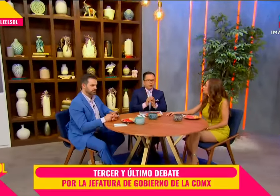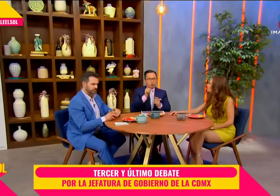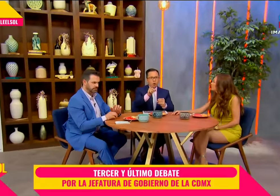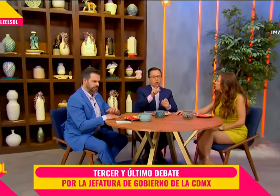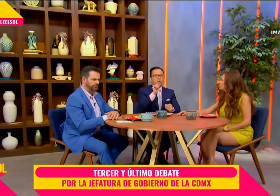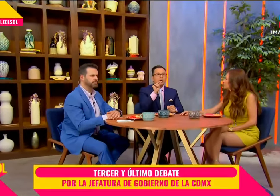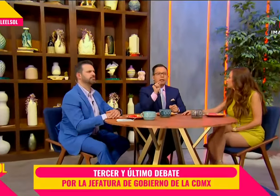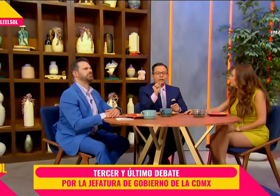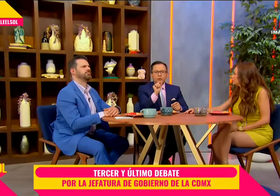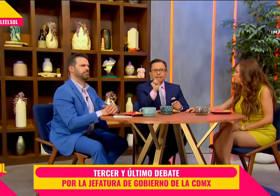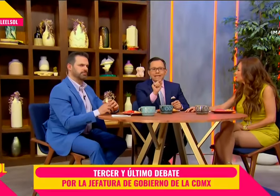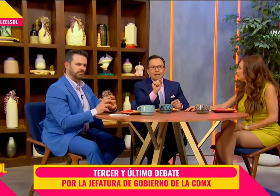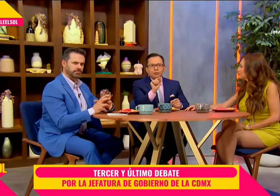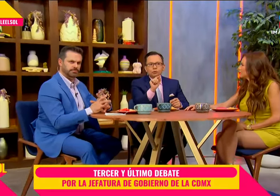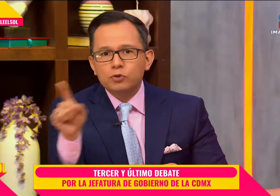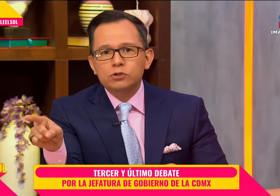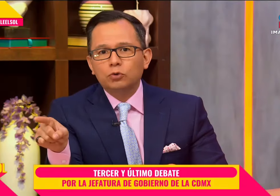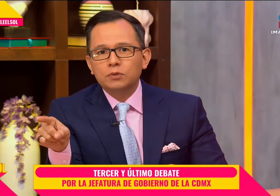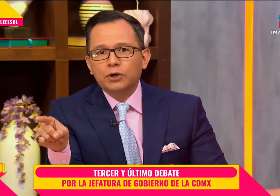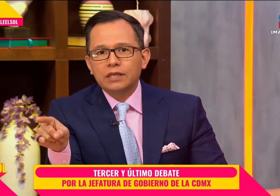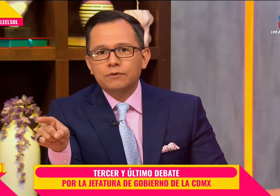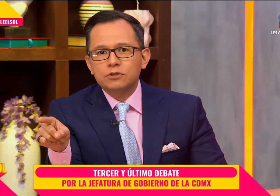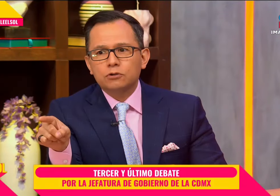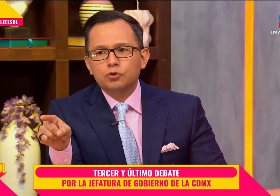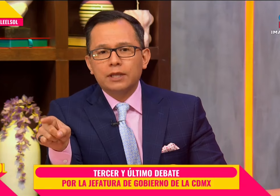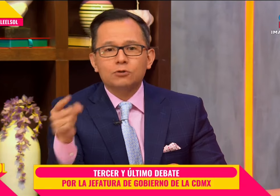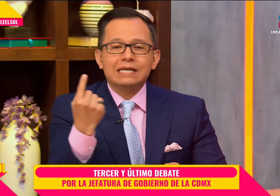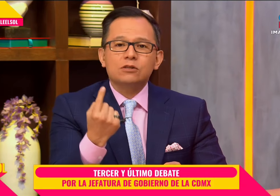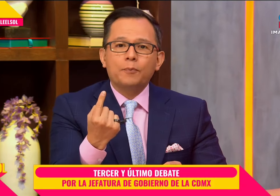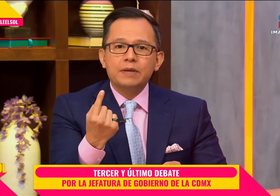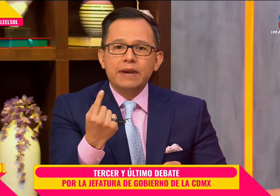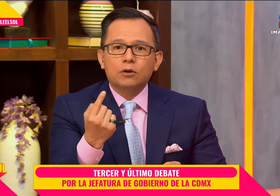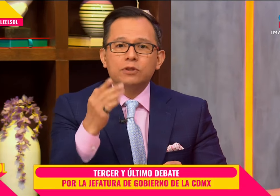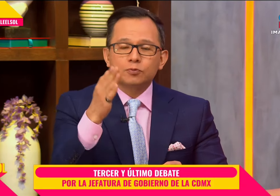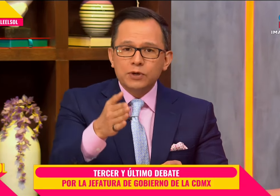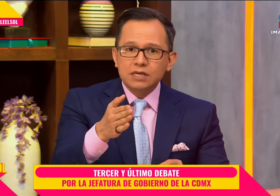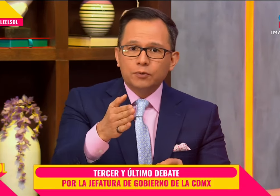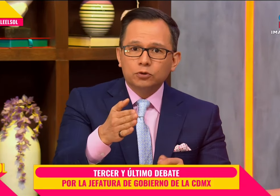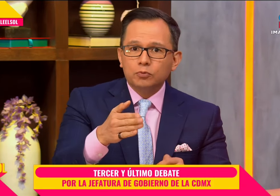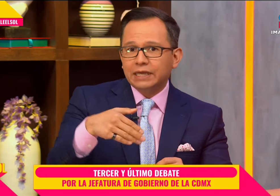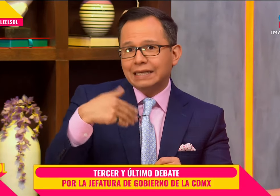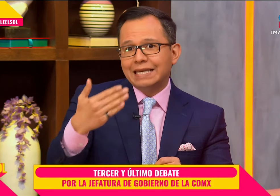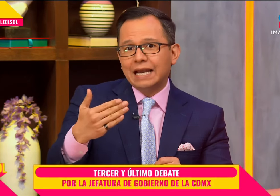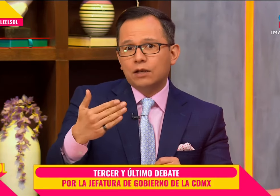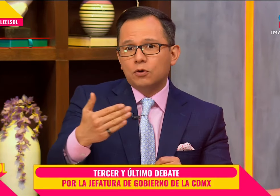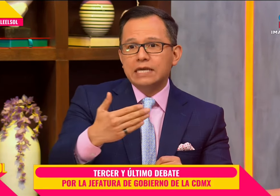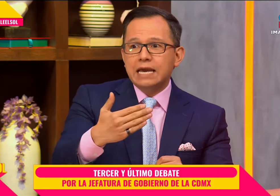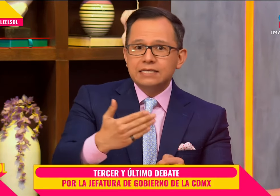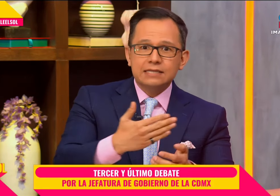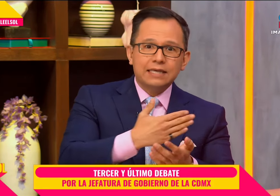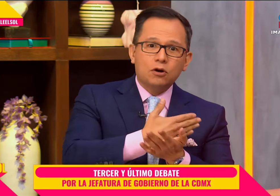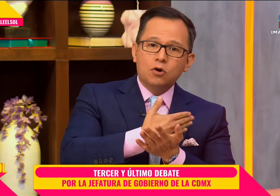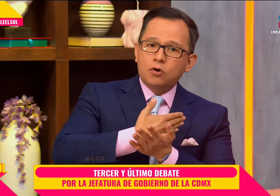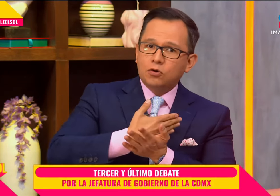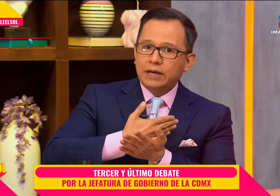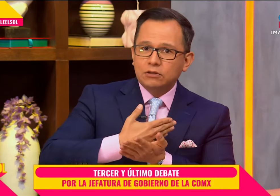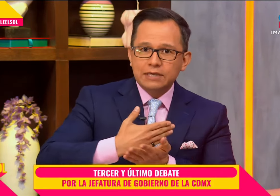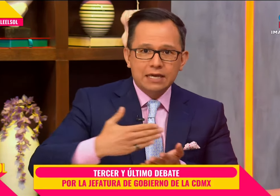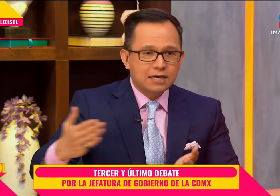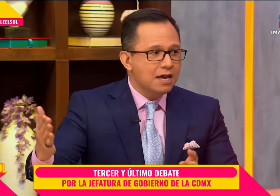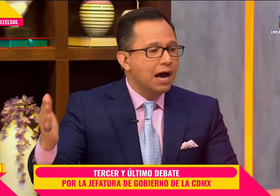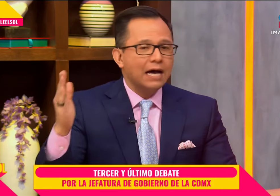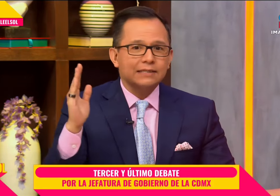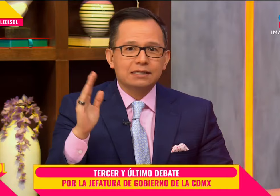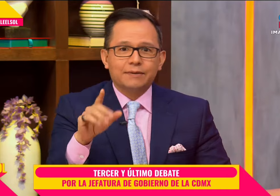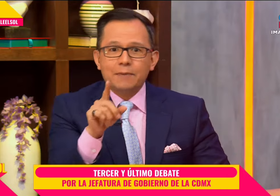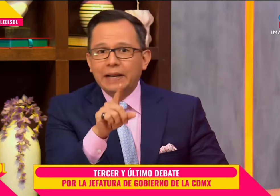sobre todo, ojo, recuerden que el voto no es lo último que debemos ser los ciudadanos. Es lo primero. Después del voto viene quién ganó y ahí sí estarlo jorobando de